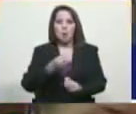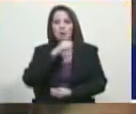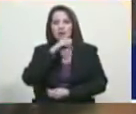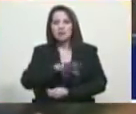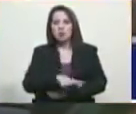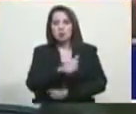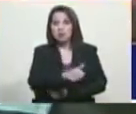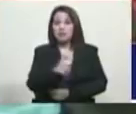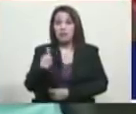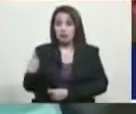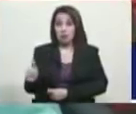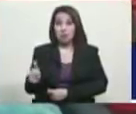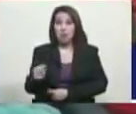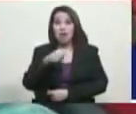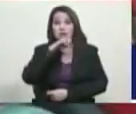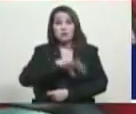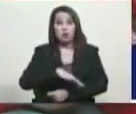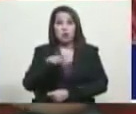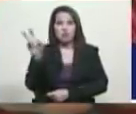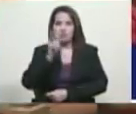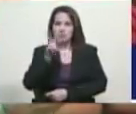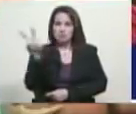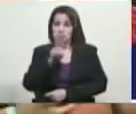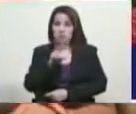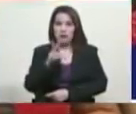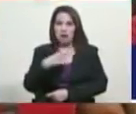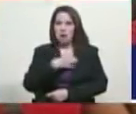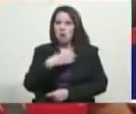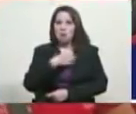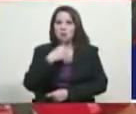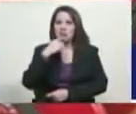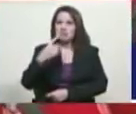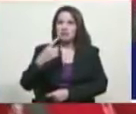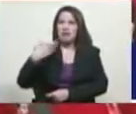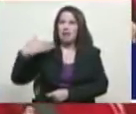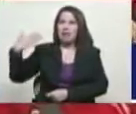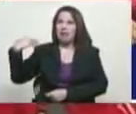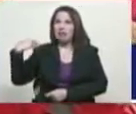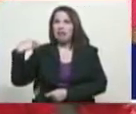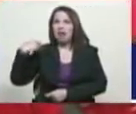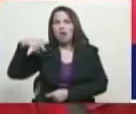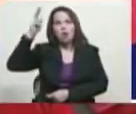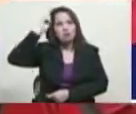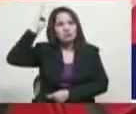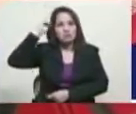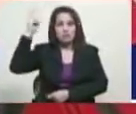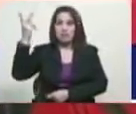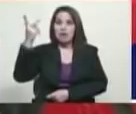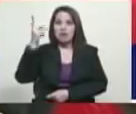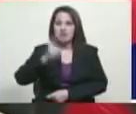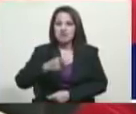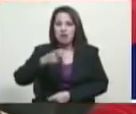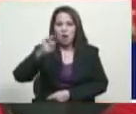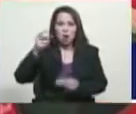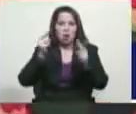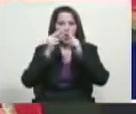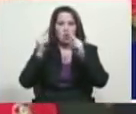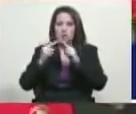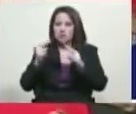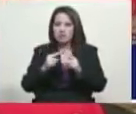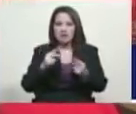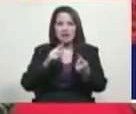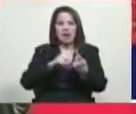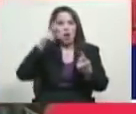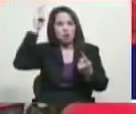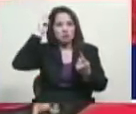históricas, con lo cual no podemos dejar de mencionar a nuestros indígenas, al libertador Simón